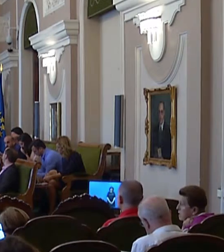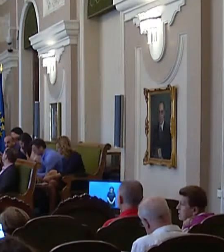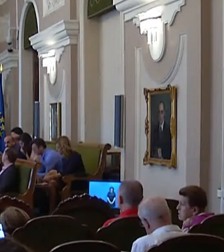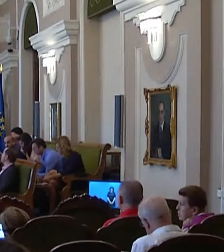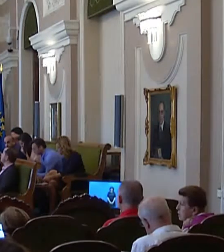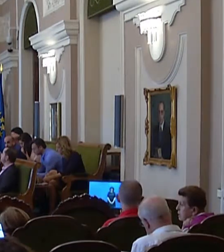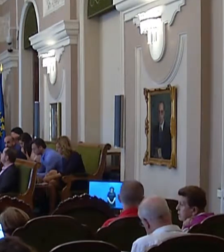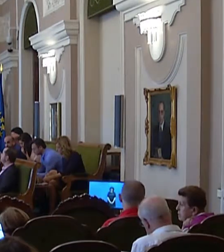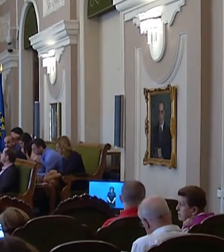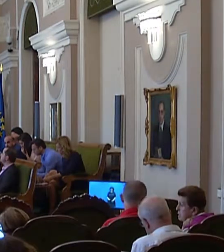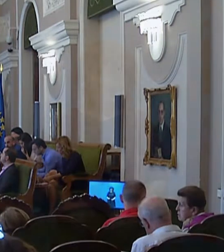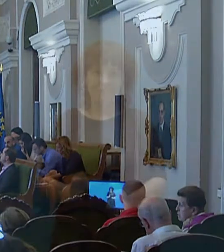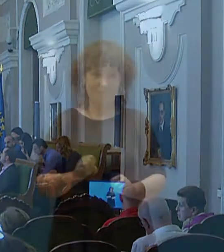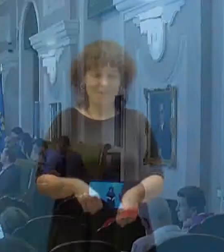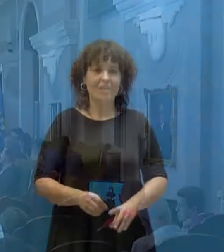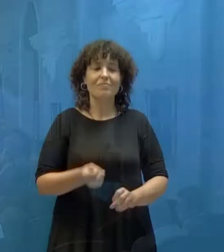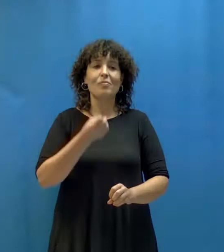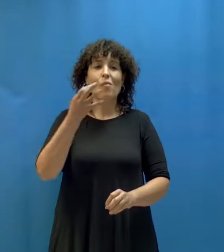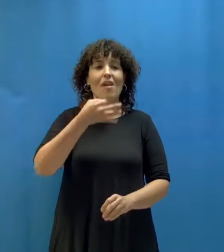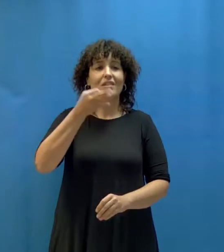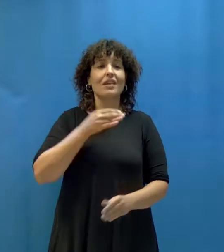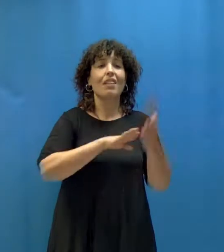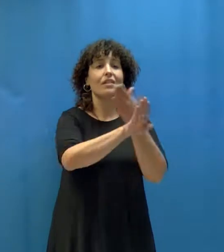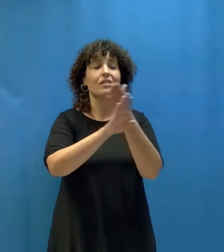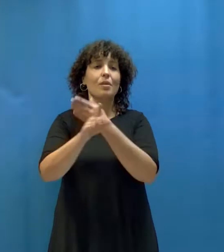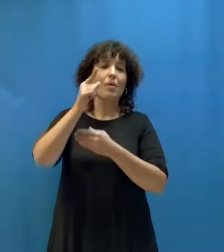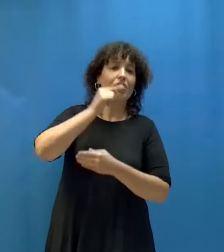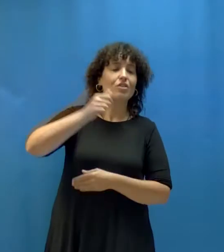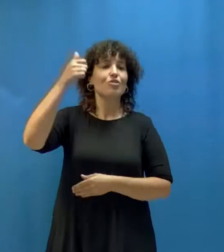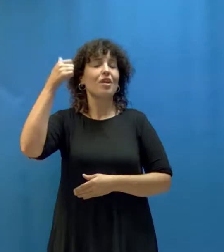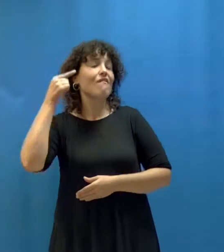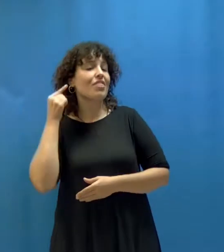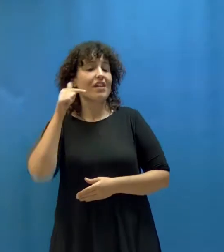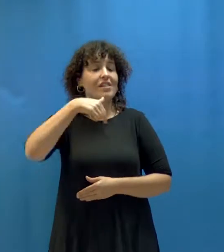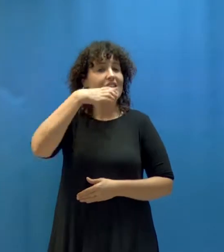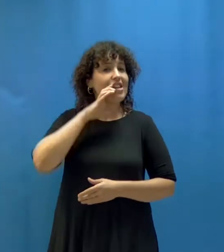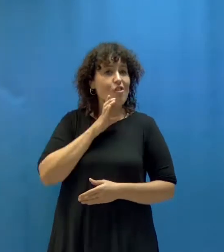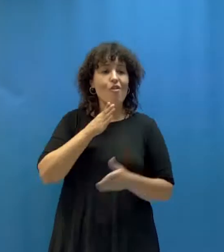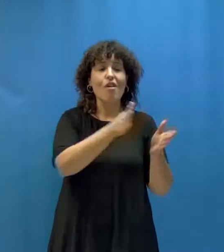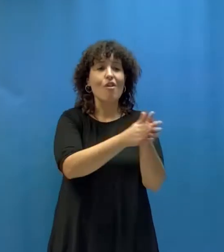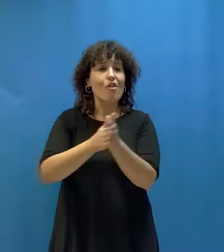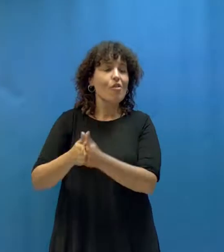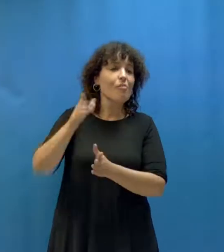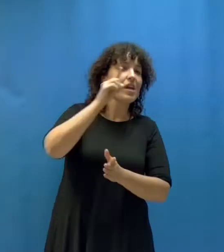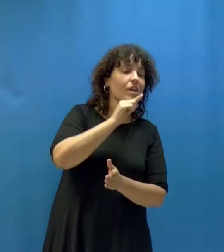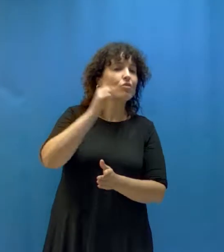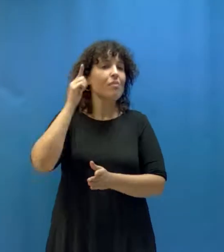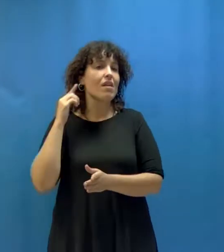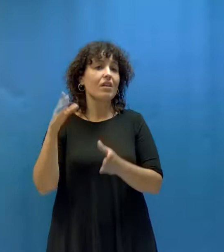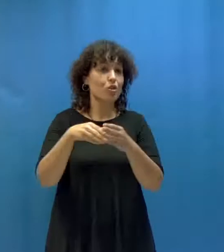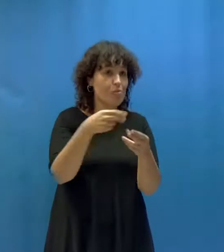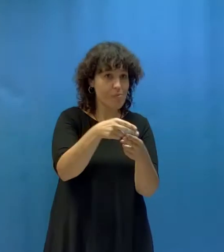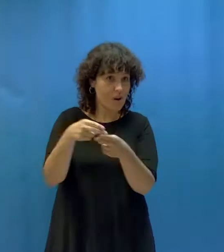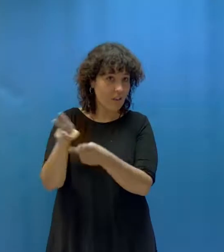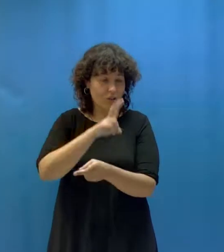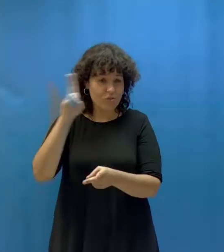Bueno, buenas tardes, vecinos y vecinas de Castellón, compañeros y compañeras de corporación. Retomamos